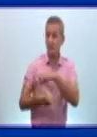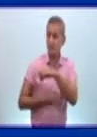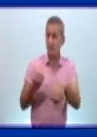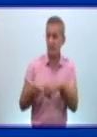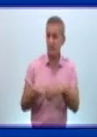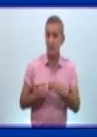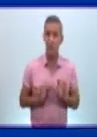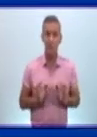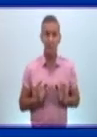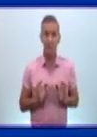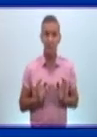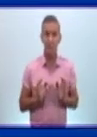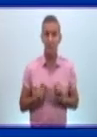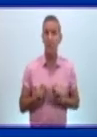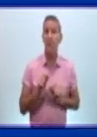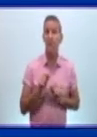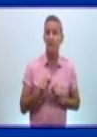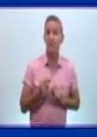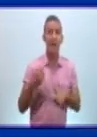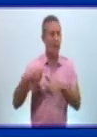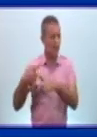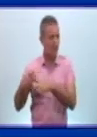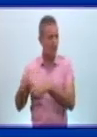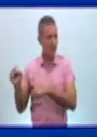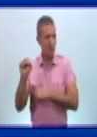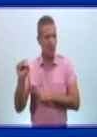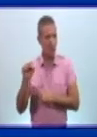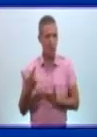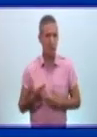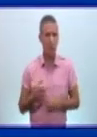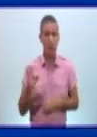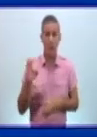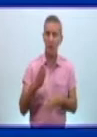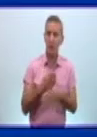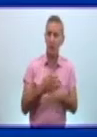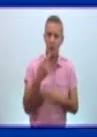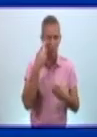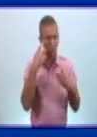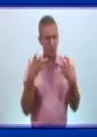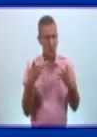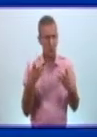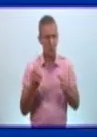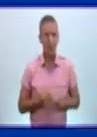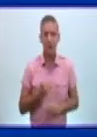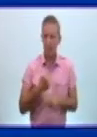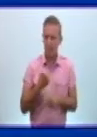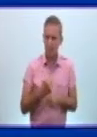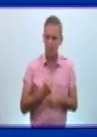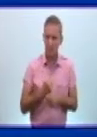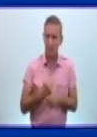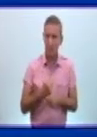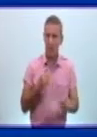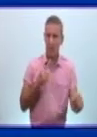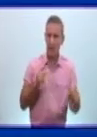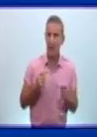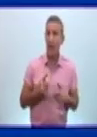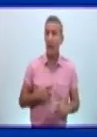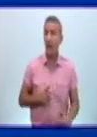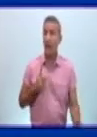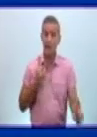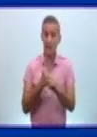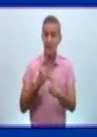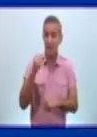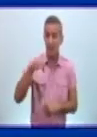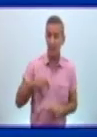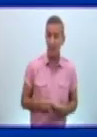de estas en otras sustancias. Esto es un concepto importante con el que vamos a trabajar en el encuentro de hoy y aparece en su